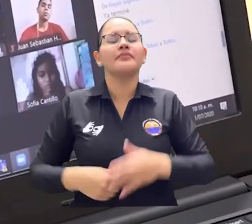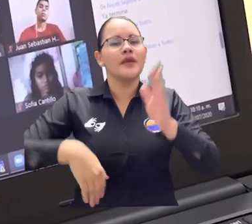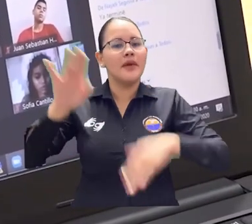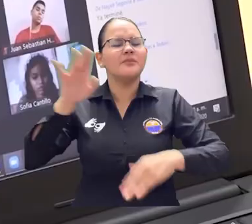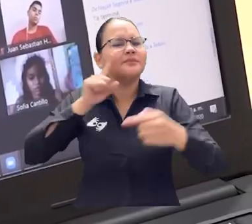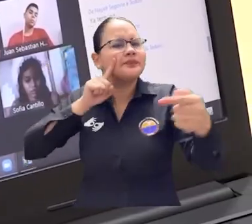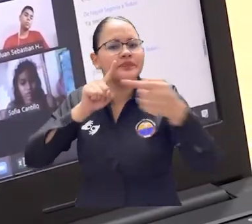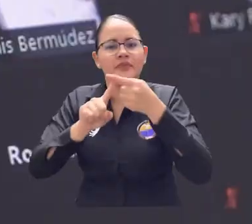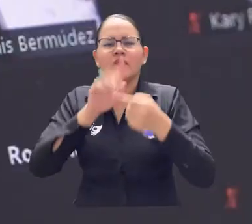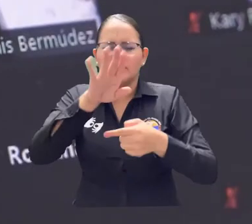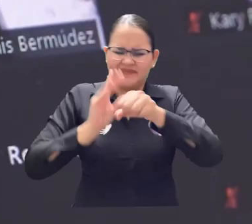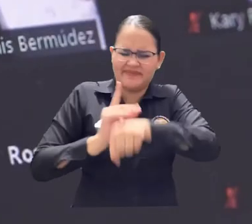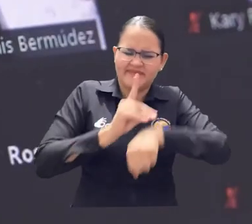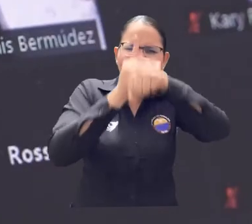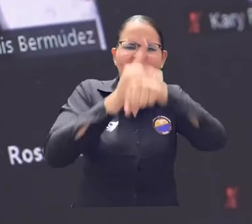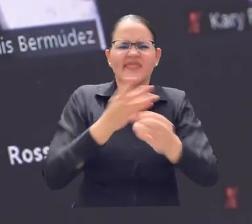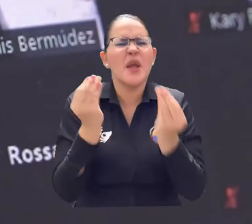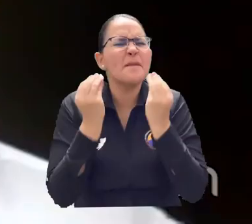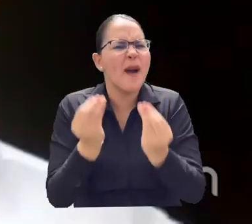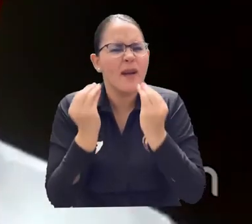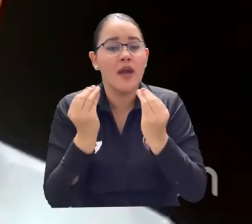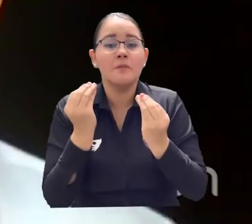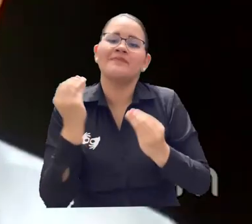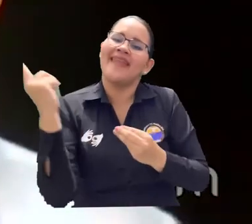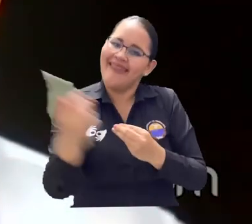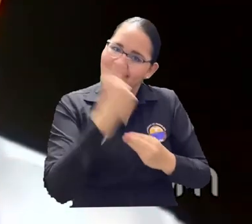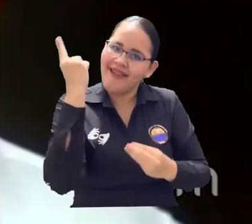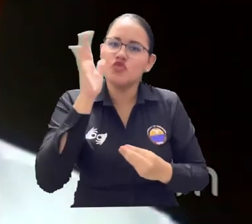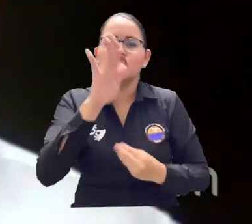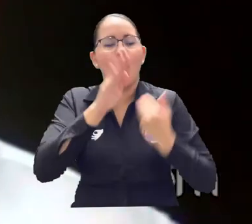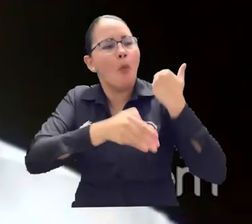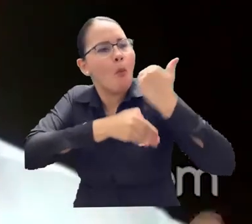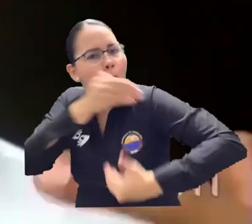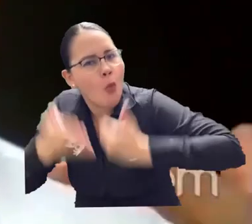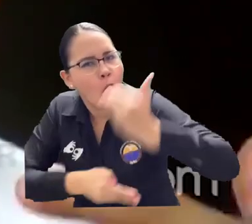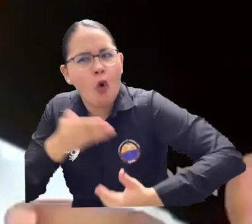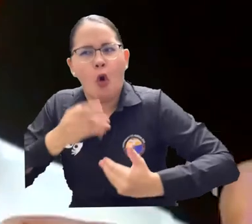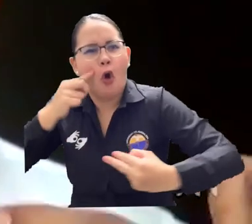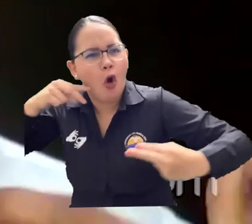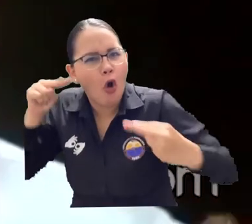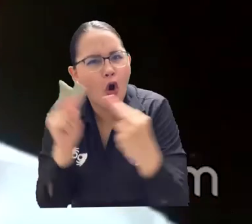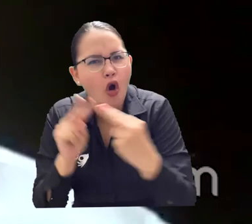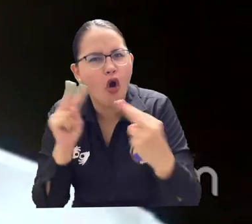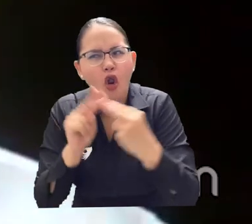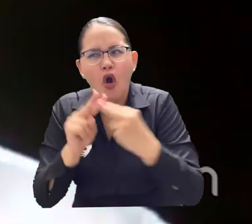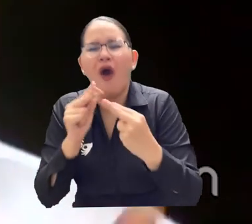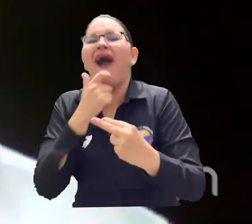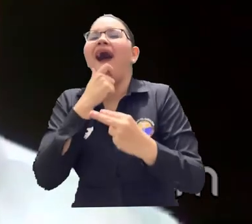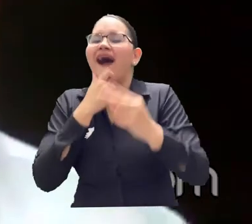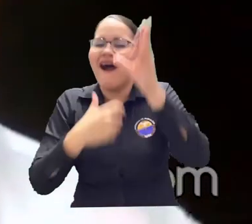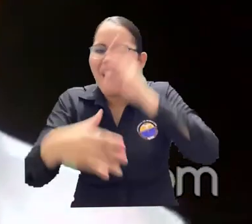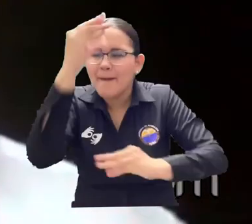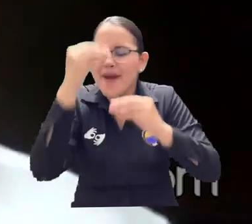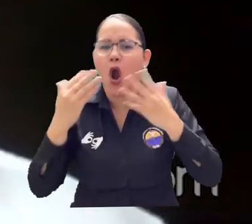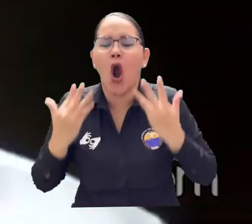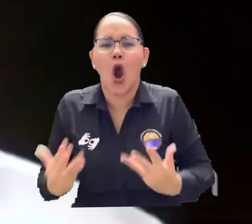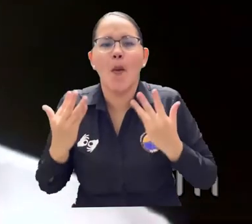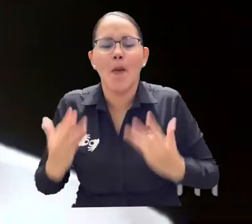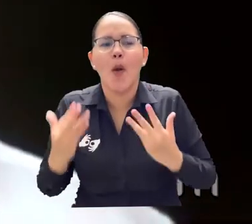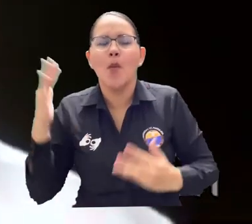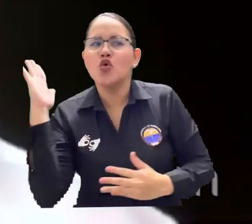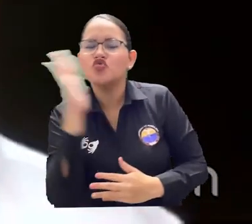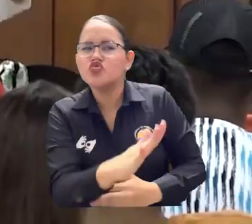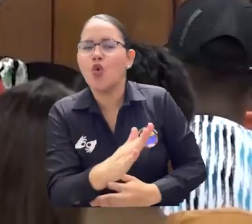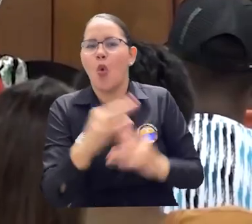Digamos que la apuesta académica de este doctorado es también que nos ayude a generar procesos que involucren y permeen toda la